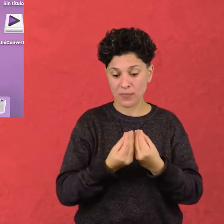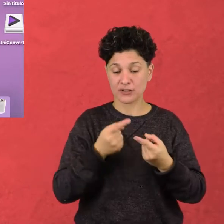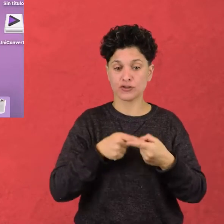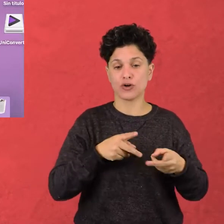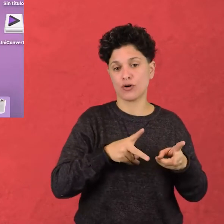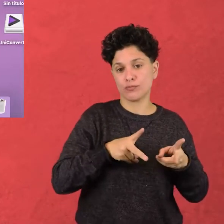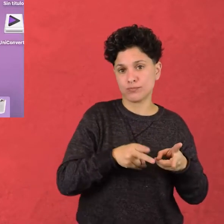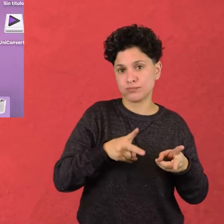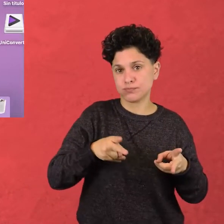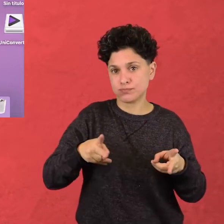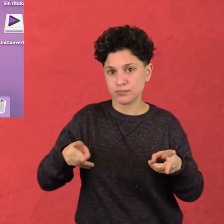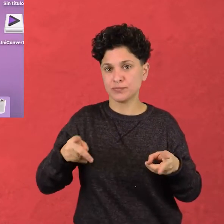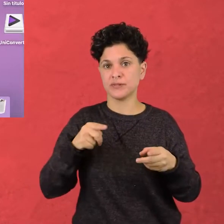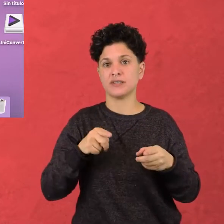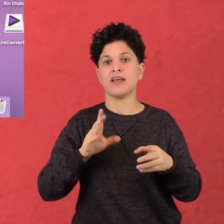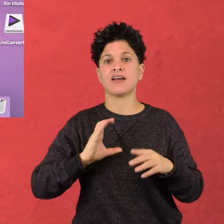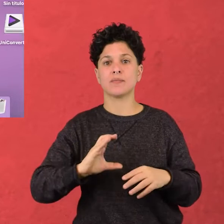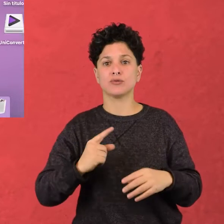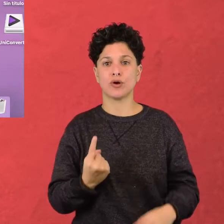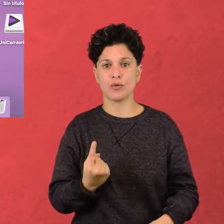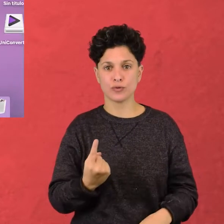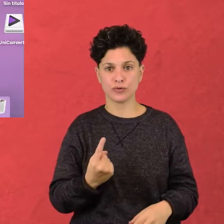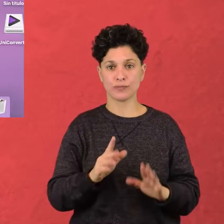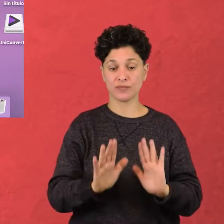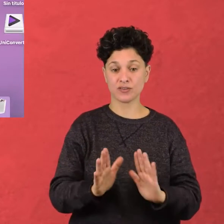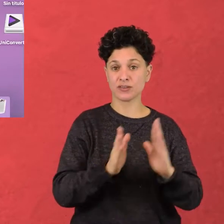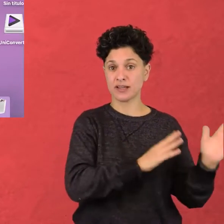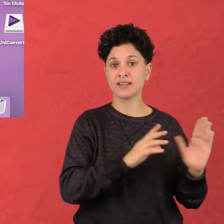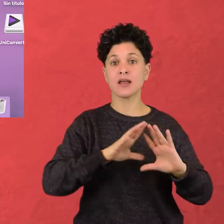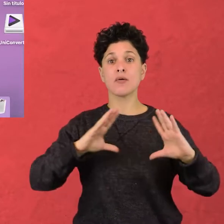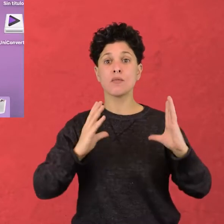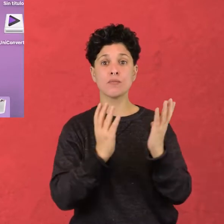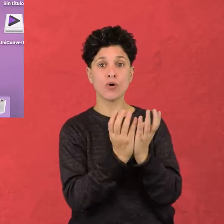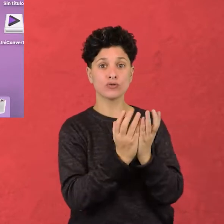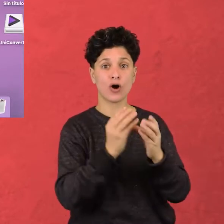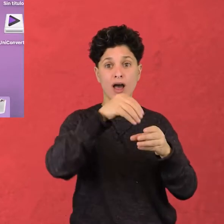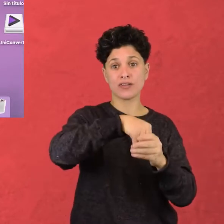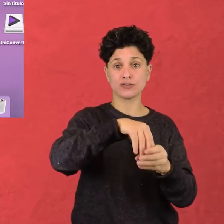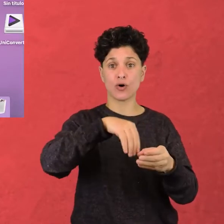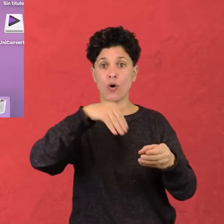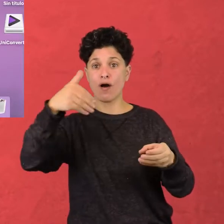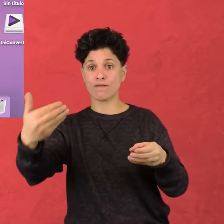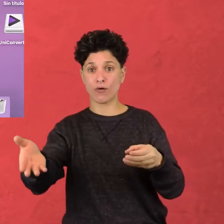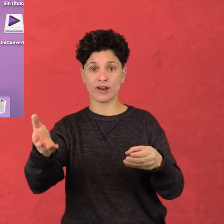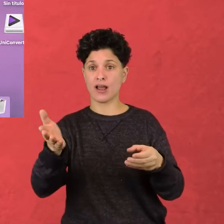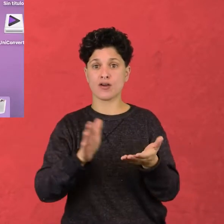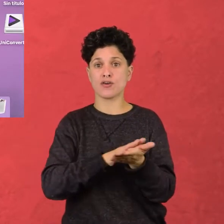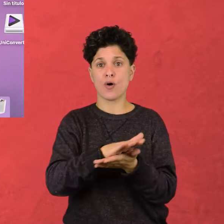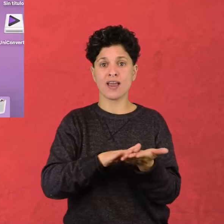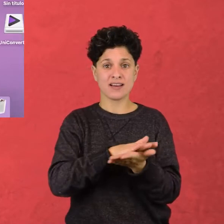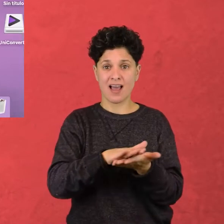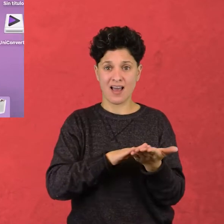dice, ni en el mundo, ni en general tampoco fuera del mundo es posible nada que pueda considerarse como bueno